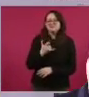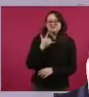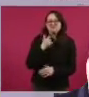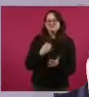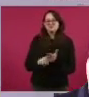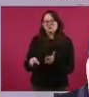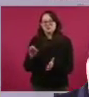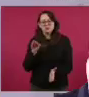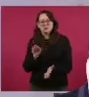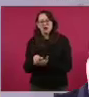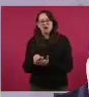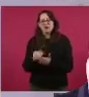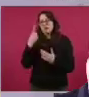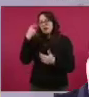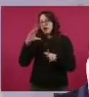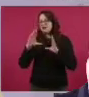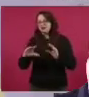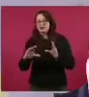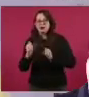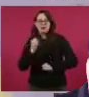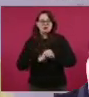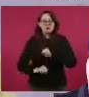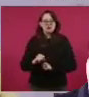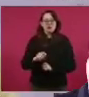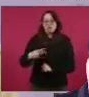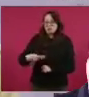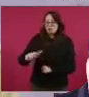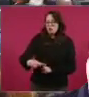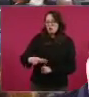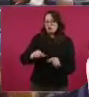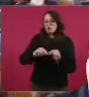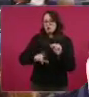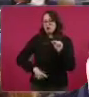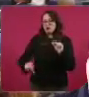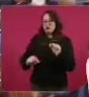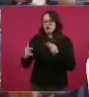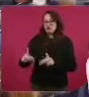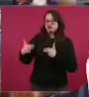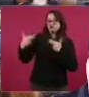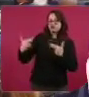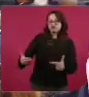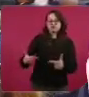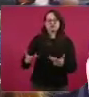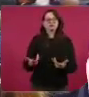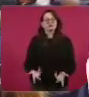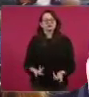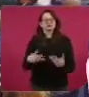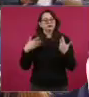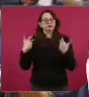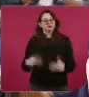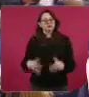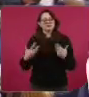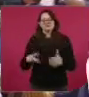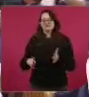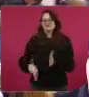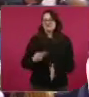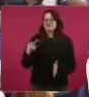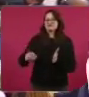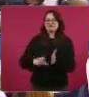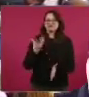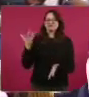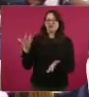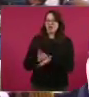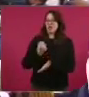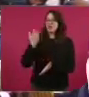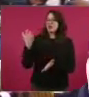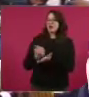contribución al boxeo de México y seguir construyendo ese gran legado que significa para nosotros el cuadrilátero que nos ha dado tanta gloria y tanto gusto